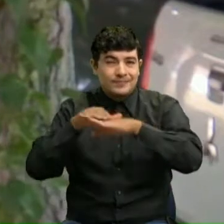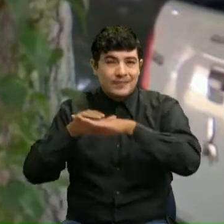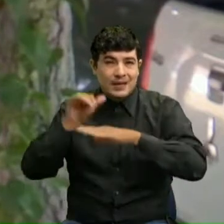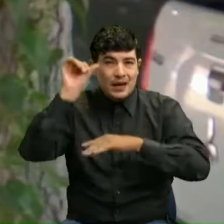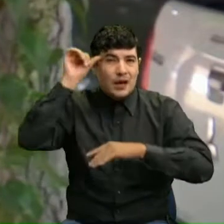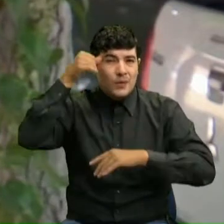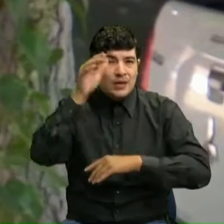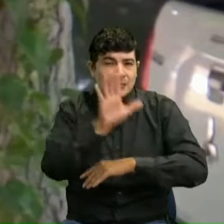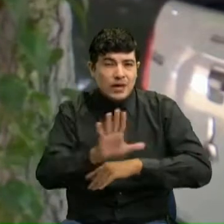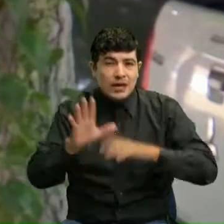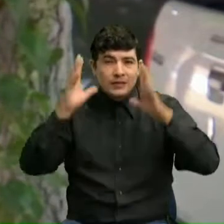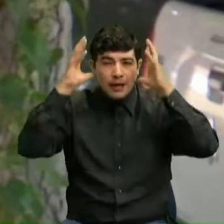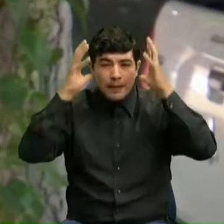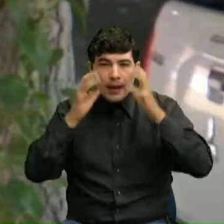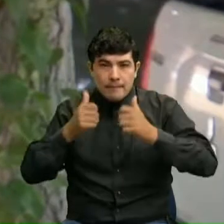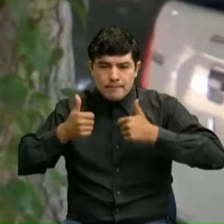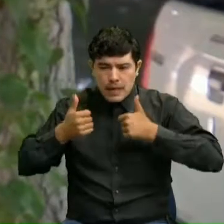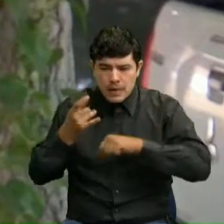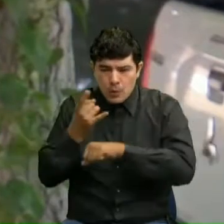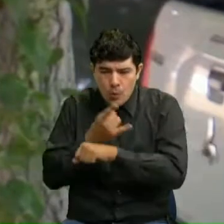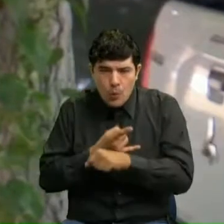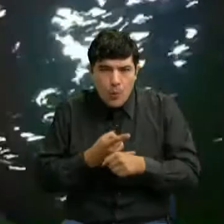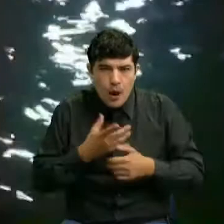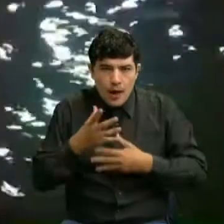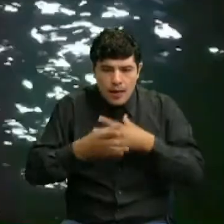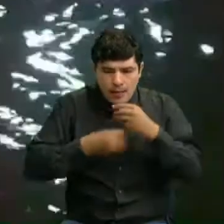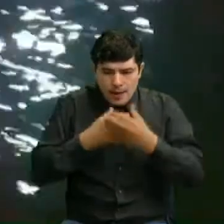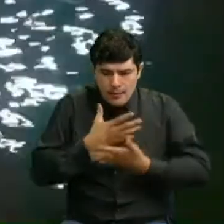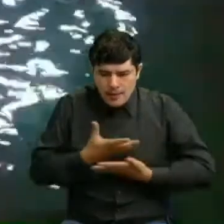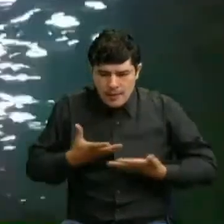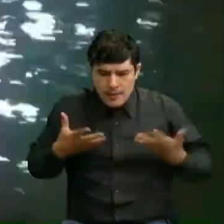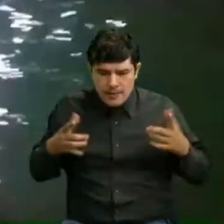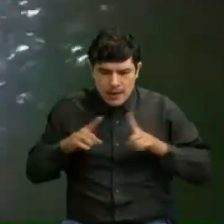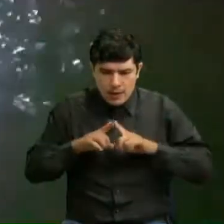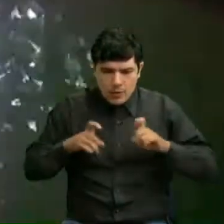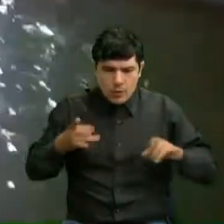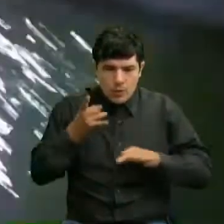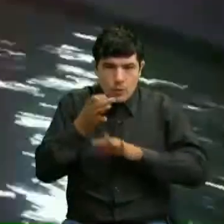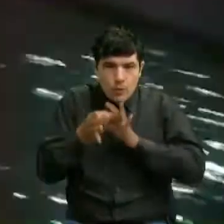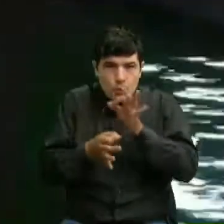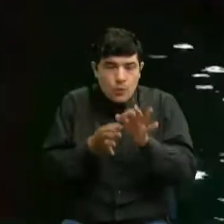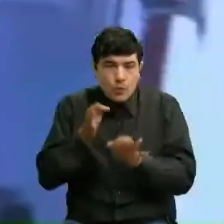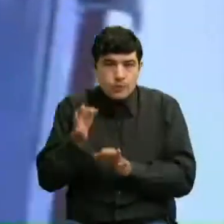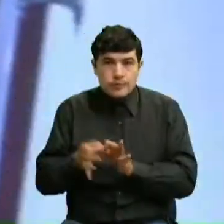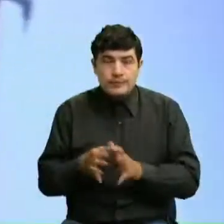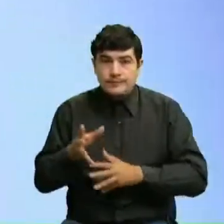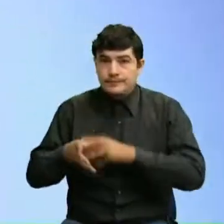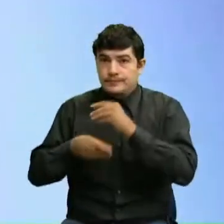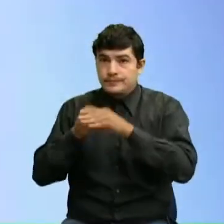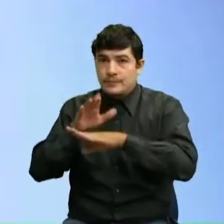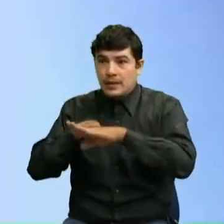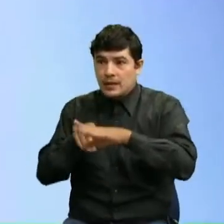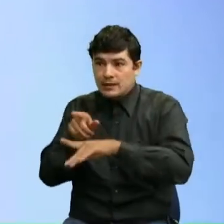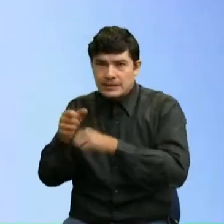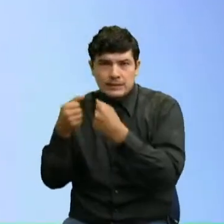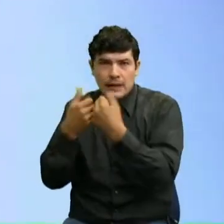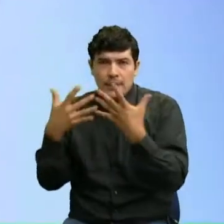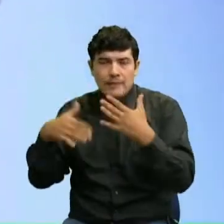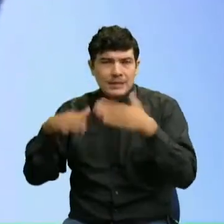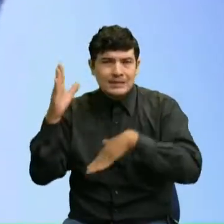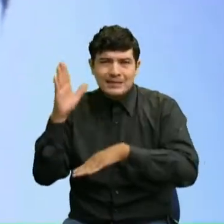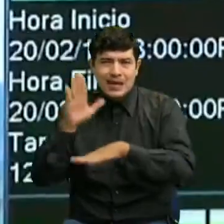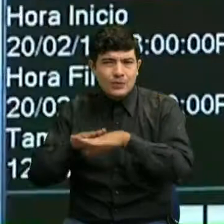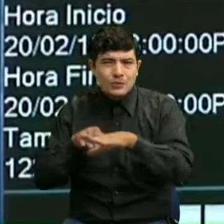correcto uso del casco, sino también utilizar los implementos de seguridad. Además, las autoridades manifestaron que las causas de los accidentes en su